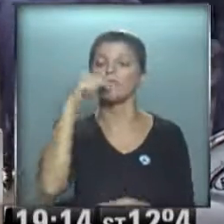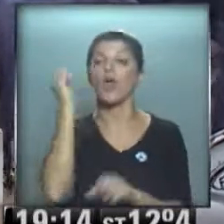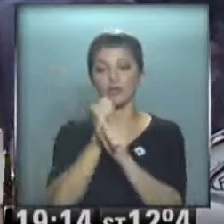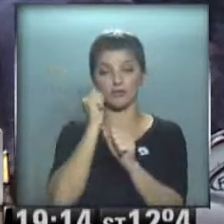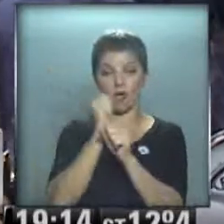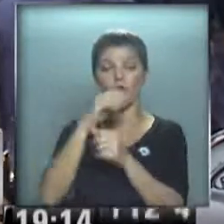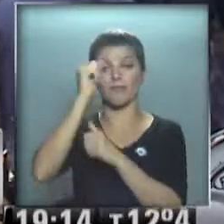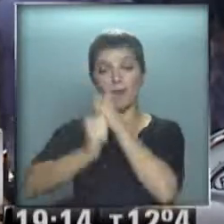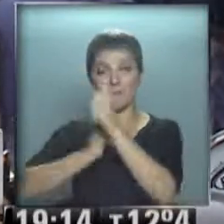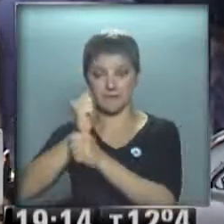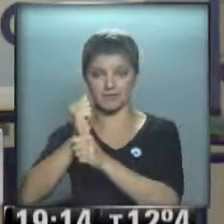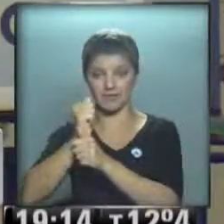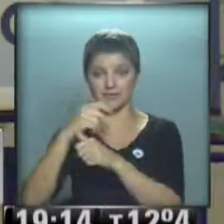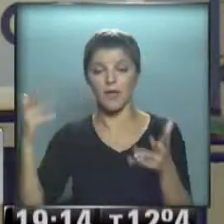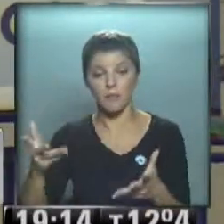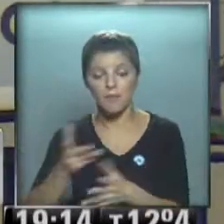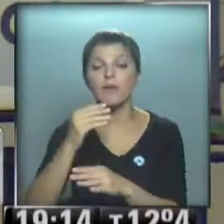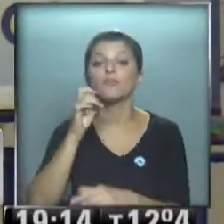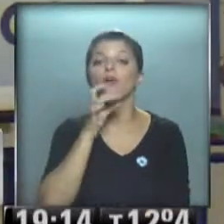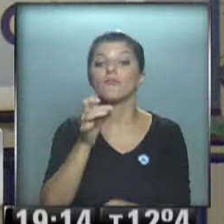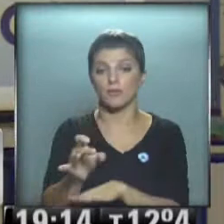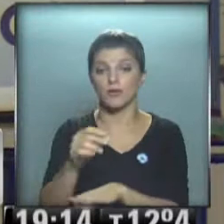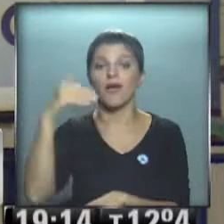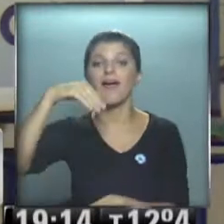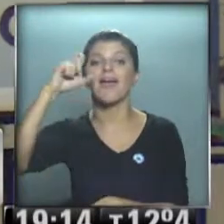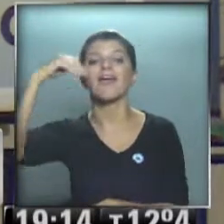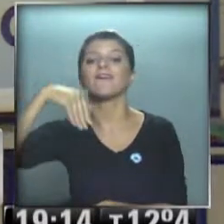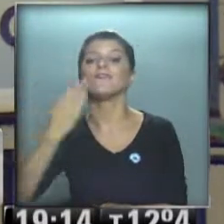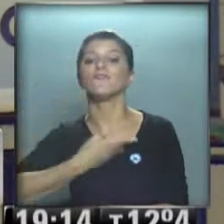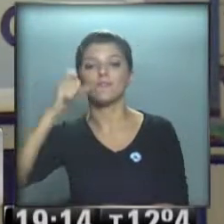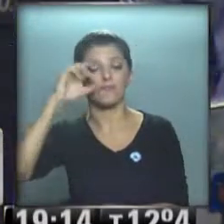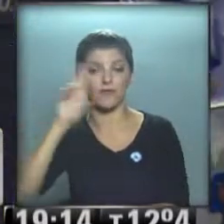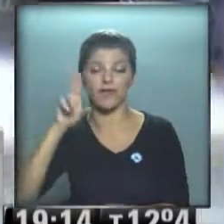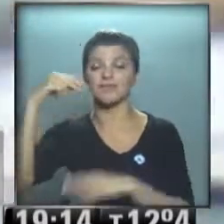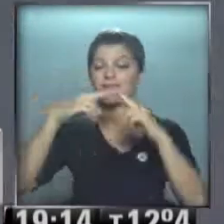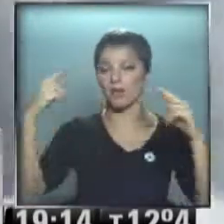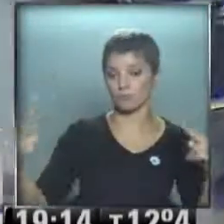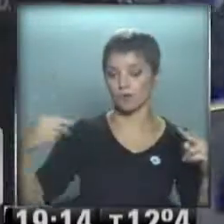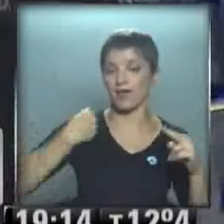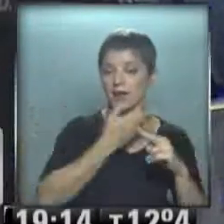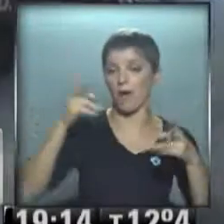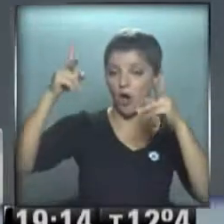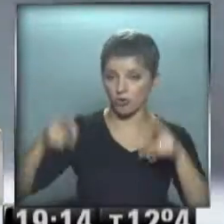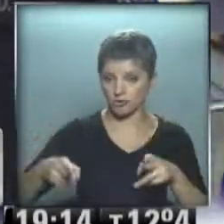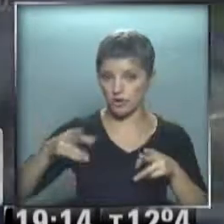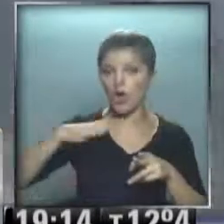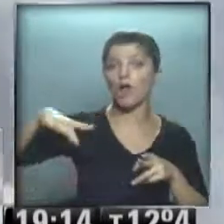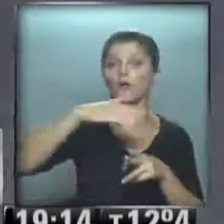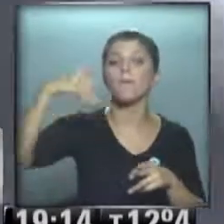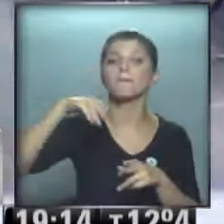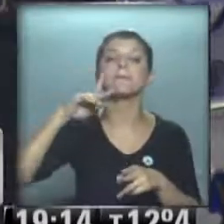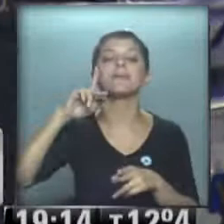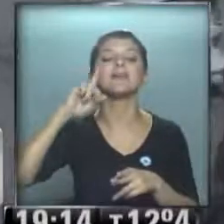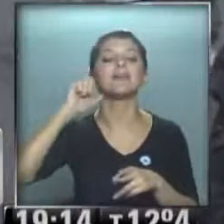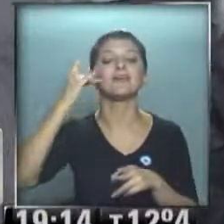empresa Emprendimientos Ferroviarios, ENFER, del grupo Sirigliano, cortaron General Paz a la altura de la estación Miguelete